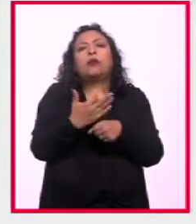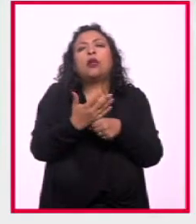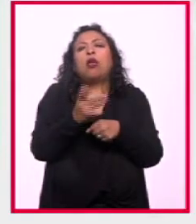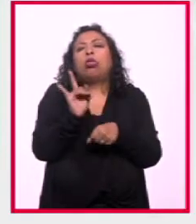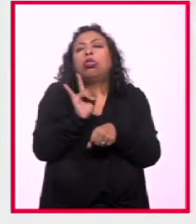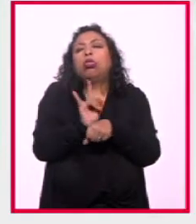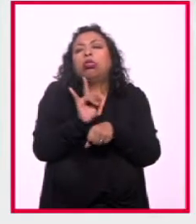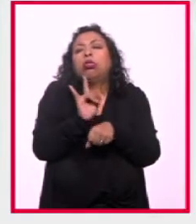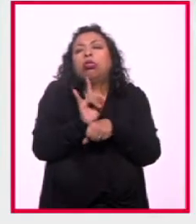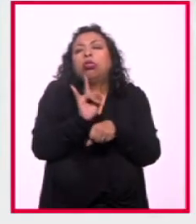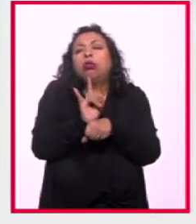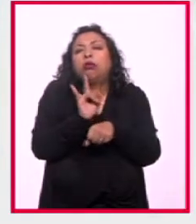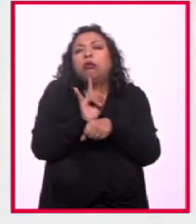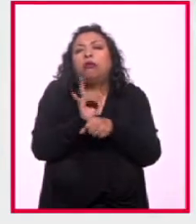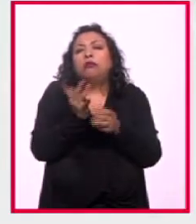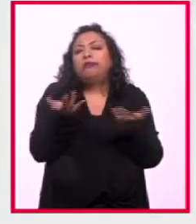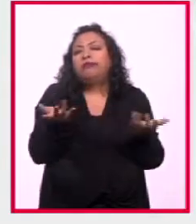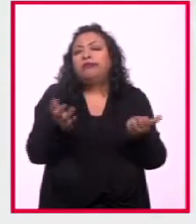pequeña